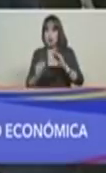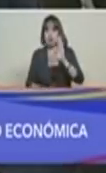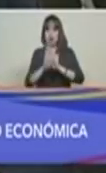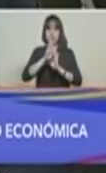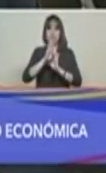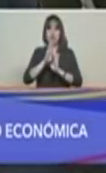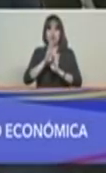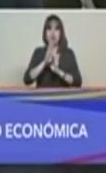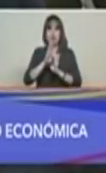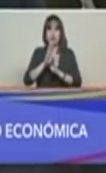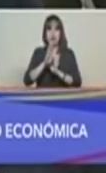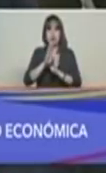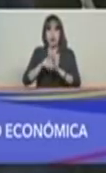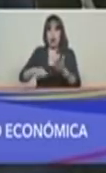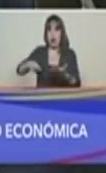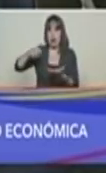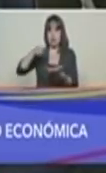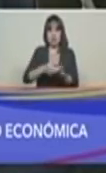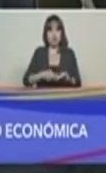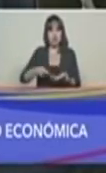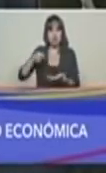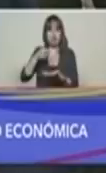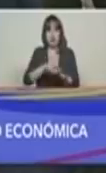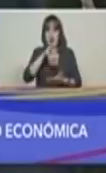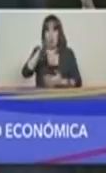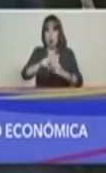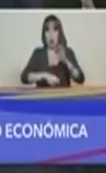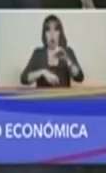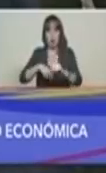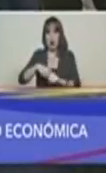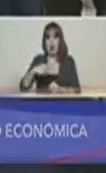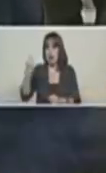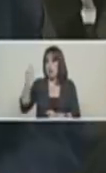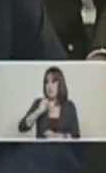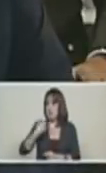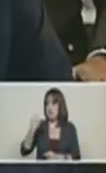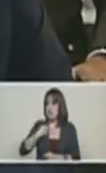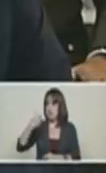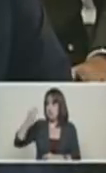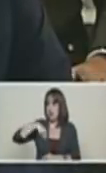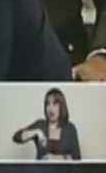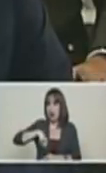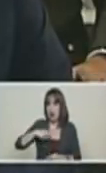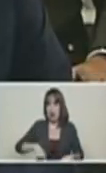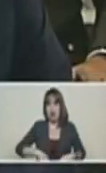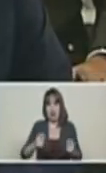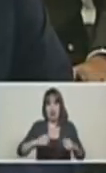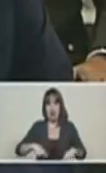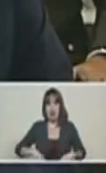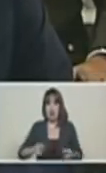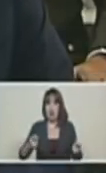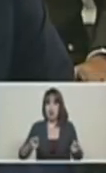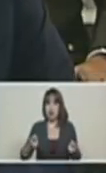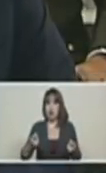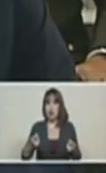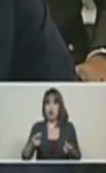cuanto a la inversión, al salario, al gasto, a la disciplina, al gasto